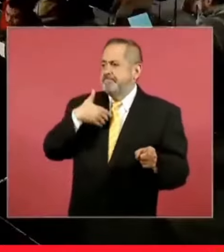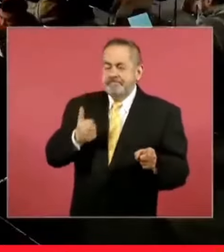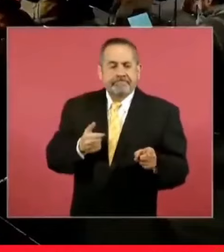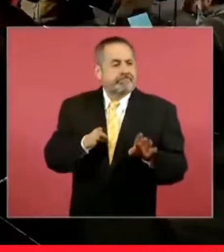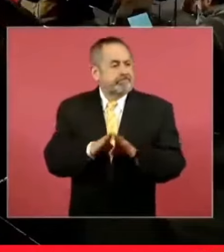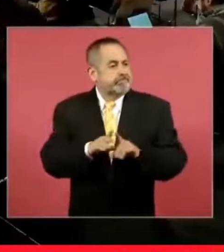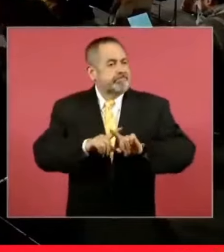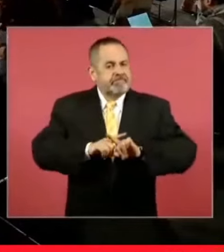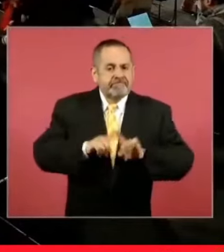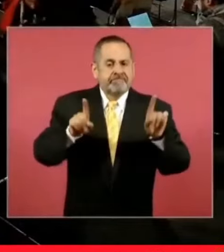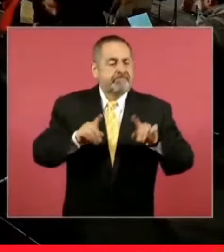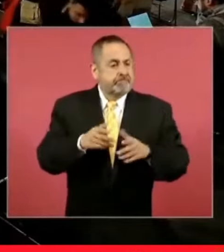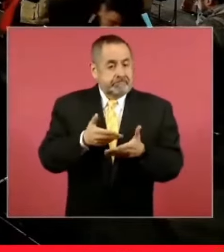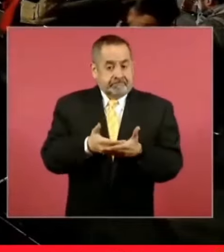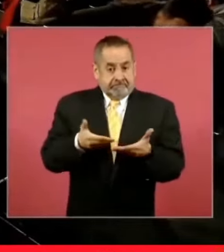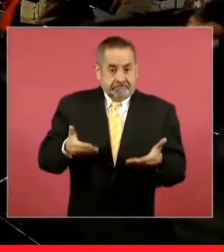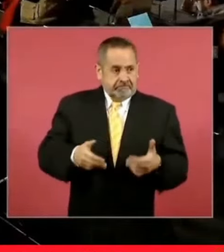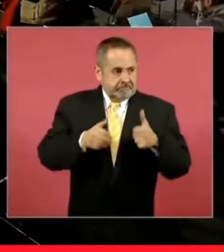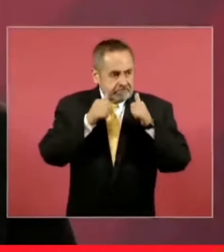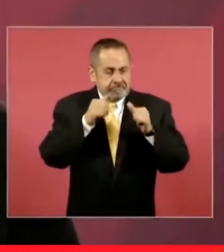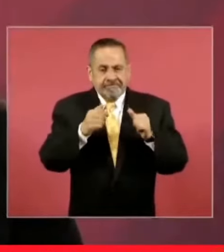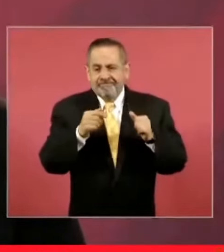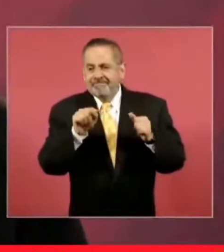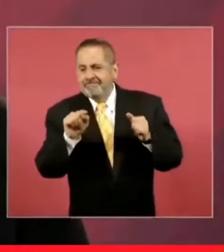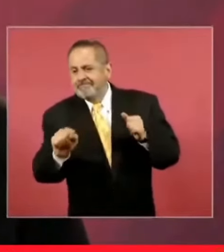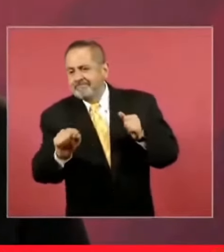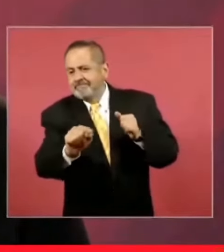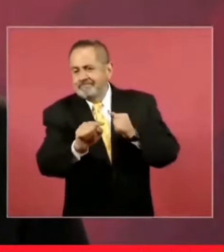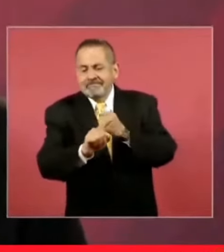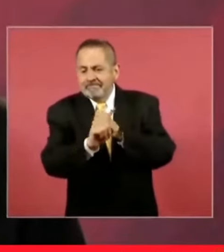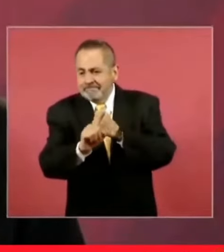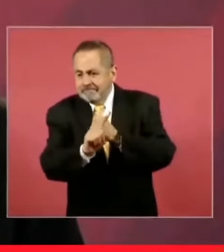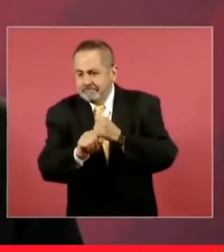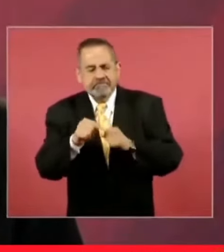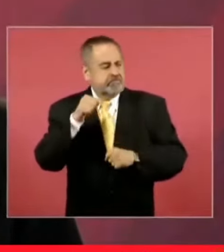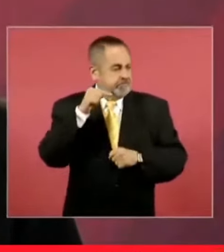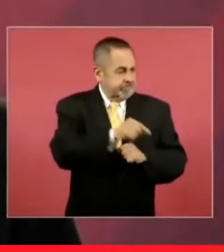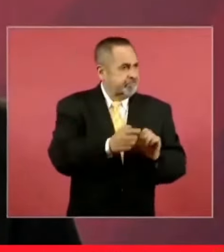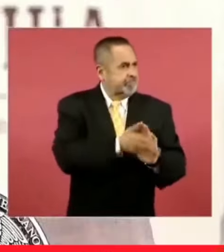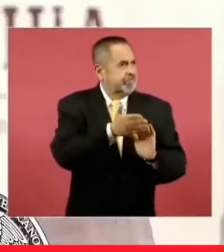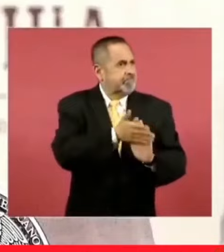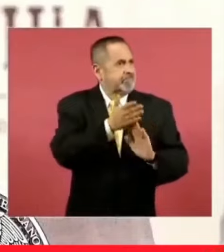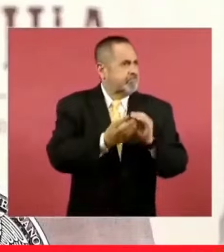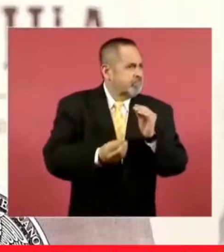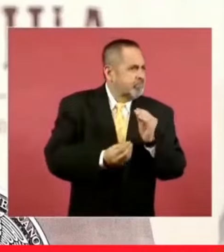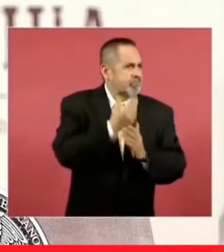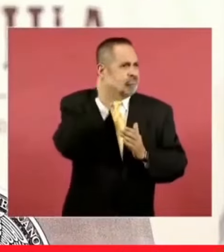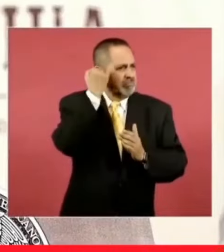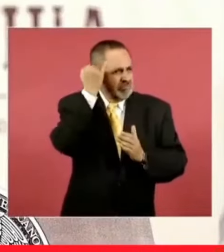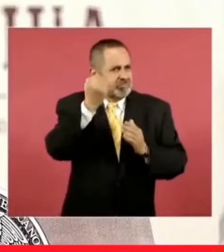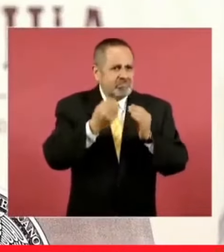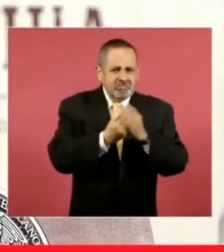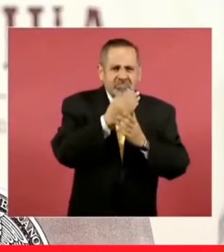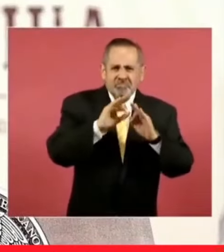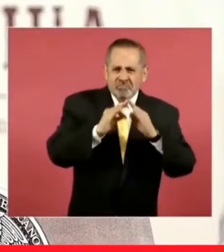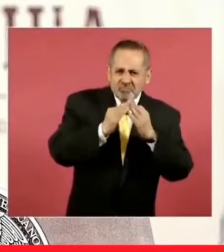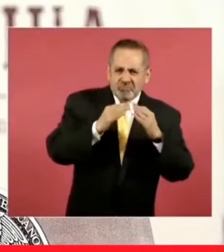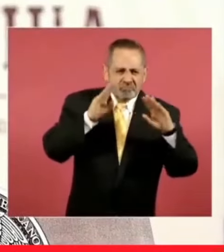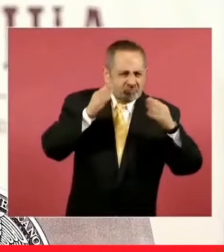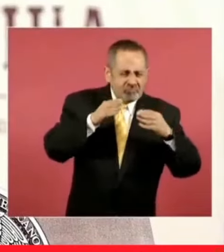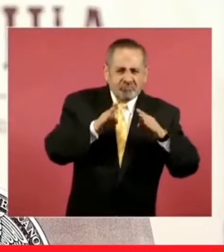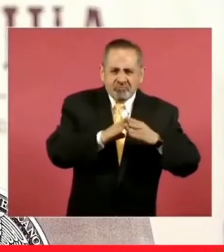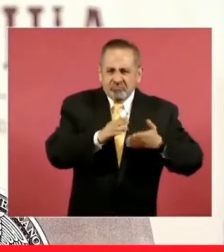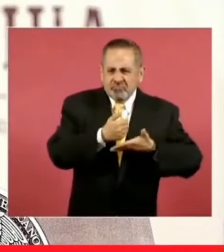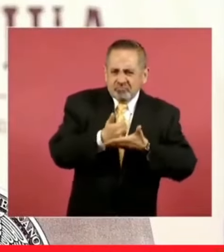una nueva manera de atender nuevos retos o o una nueva forma de ver las cosas ante retos